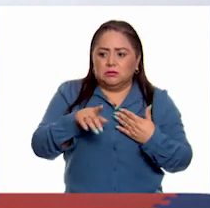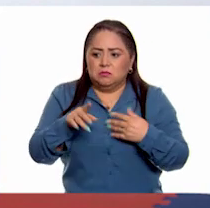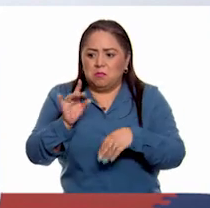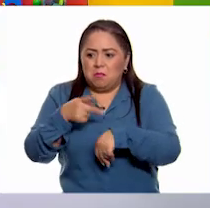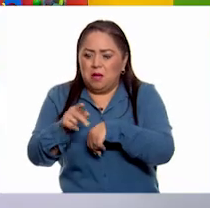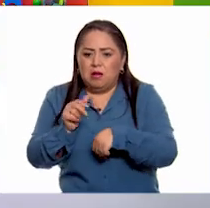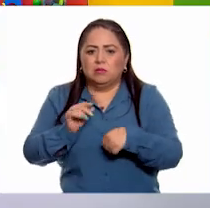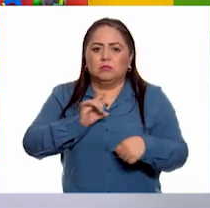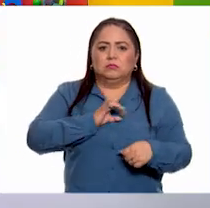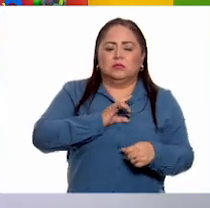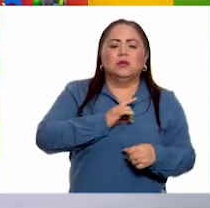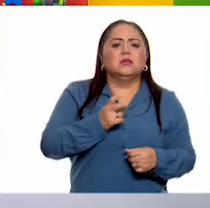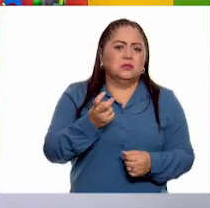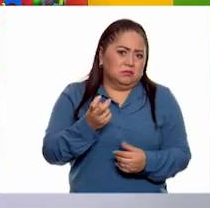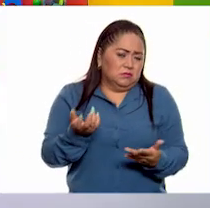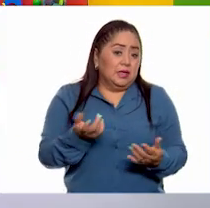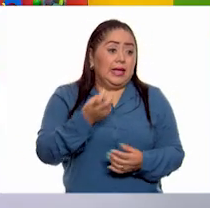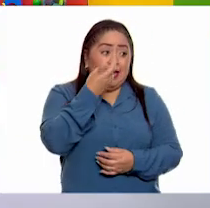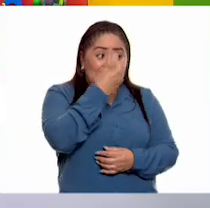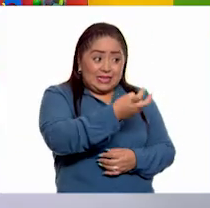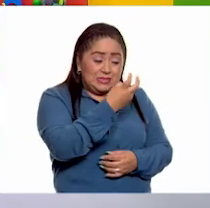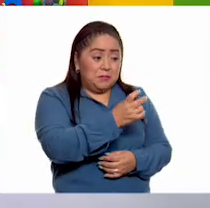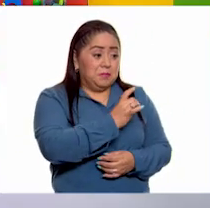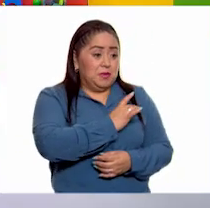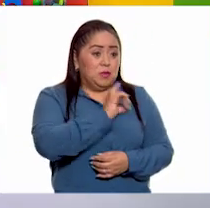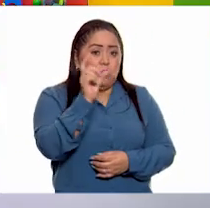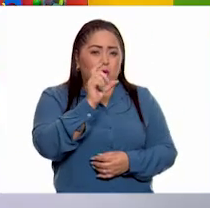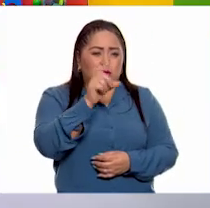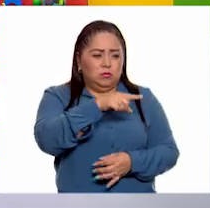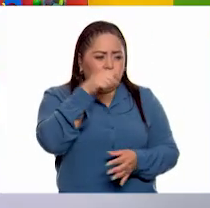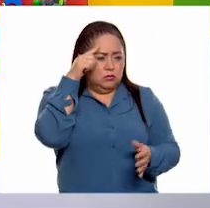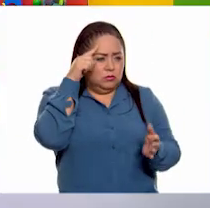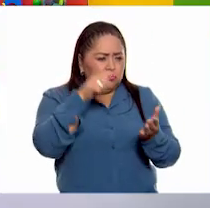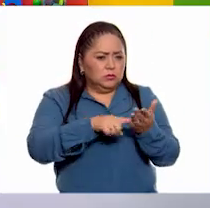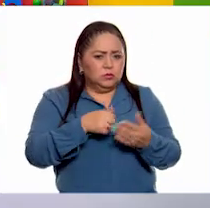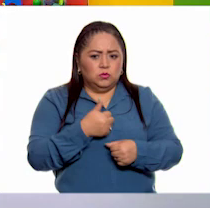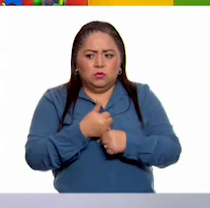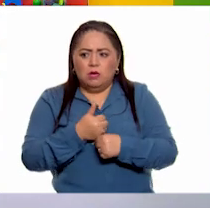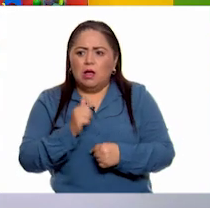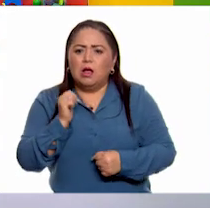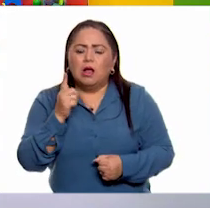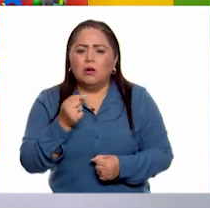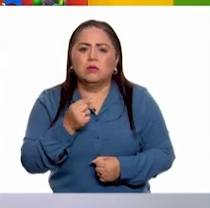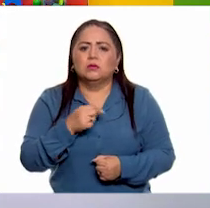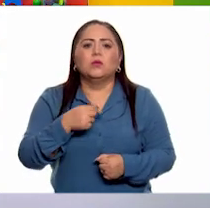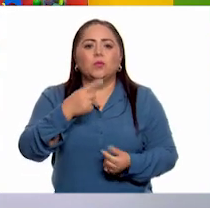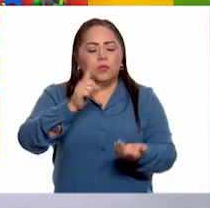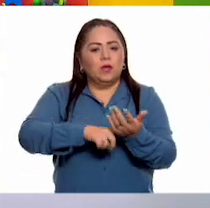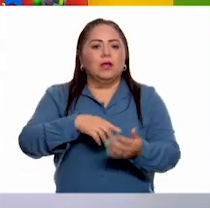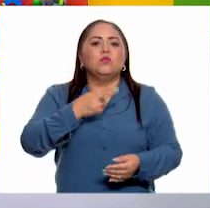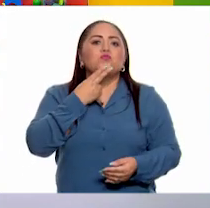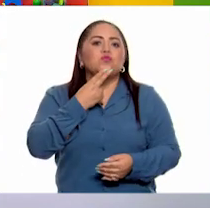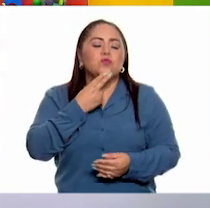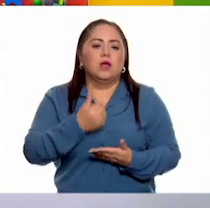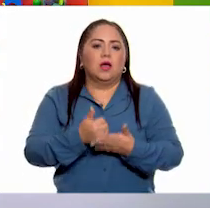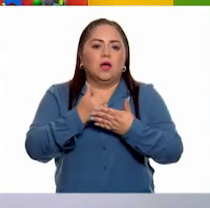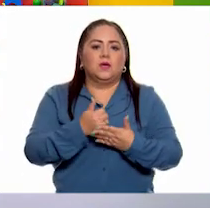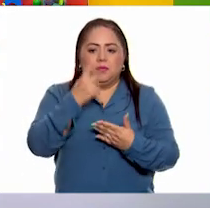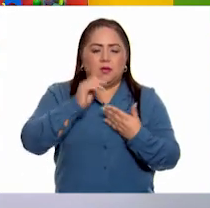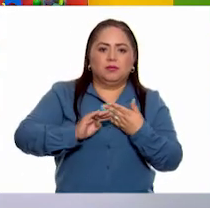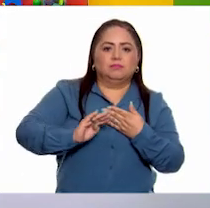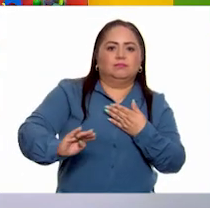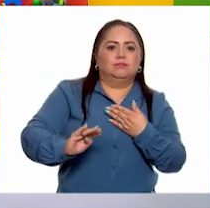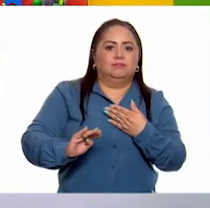peligro. Así es, el miedo aparece cuando crees que vas a sufrir un daño y por eso es útil, porque te sirve para